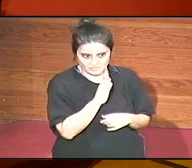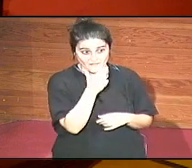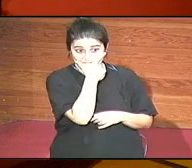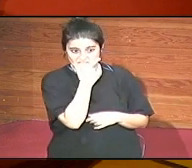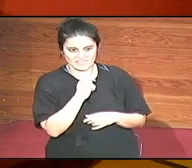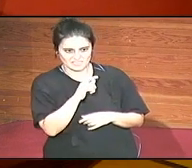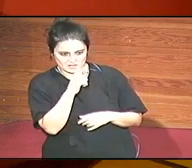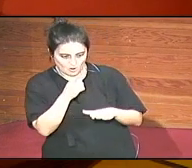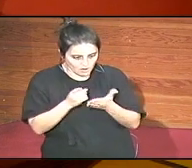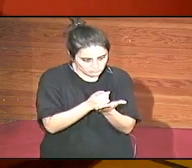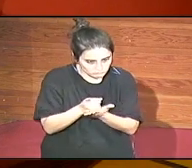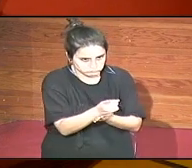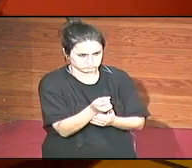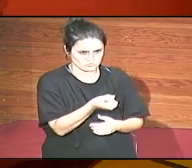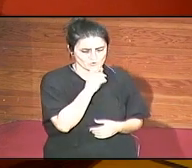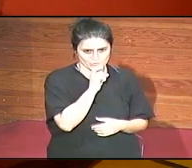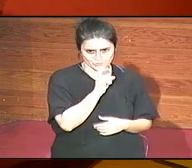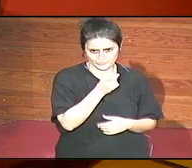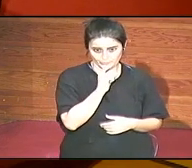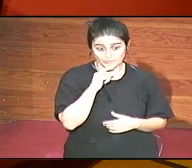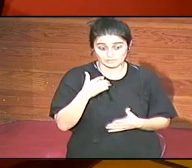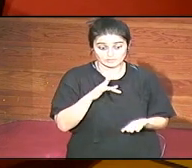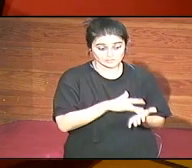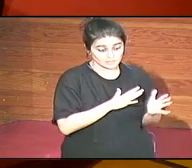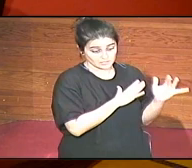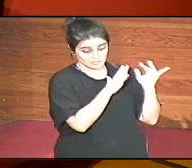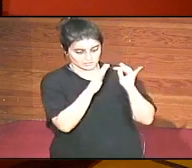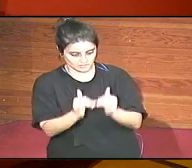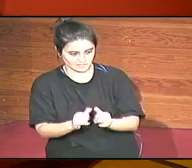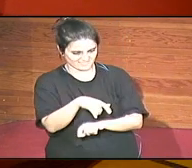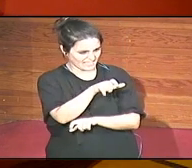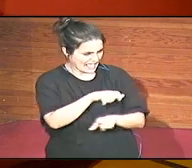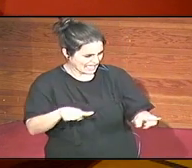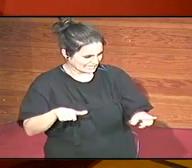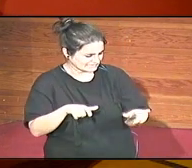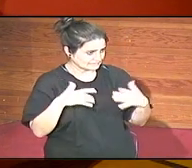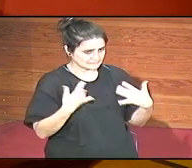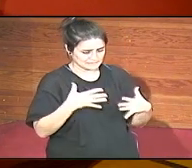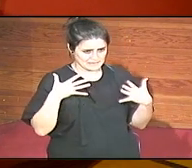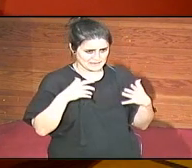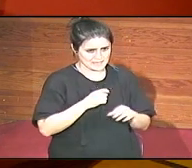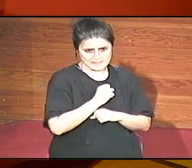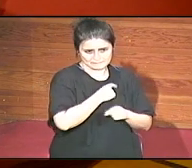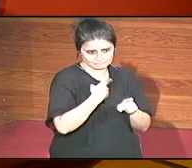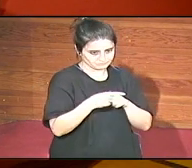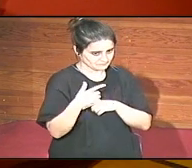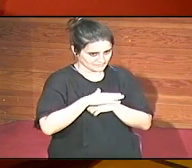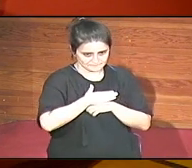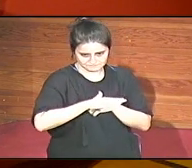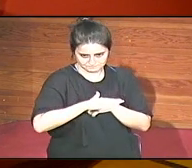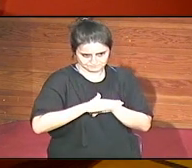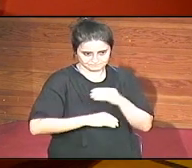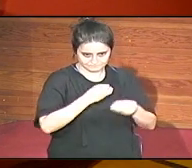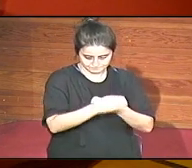orientarse y cuando llegaron empezaron a hacer barbaridades con la gente la población local yo